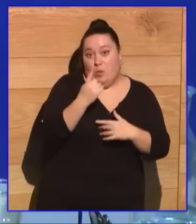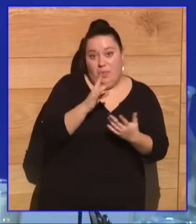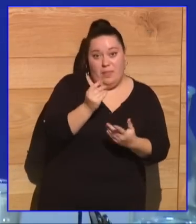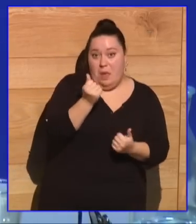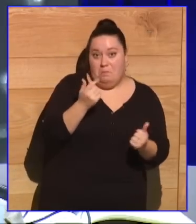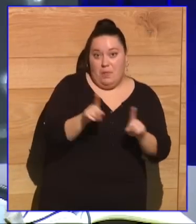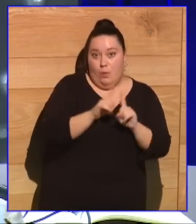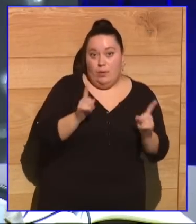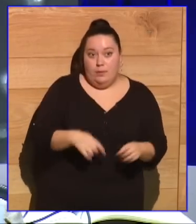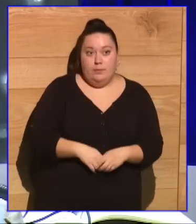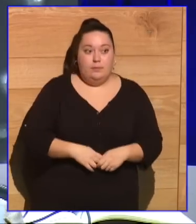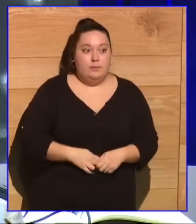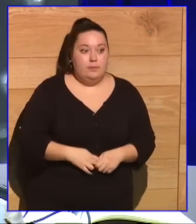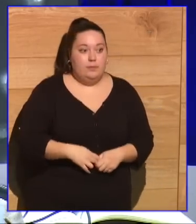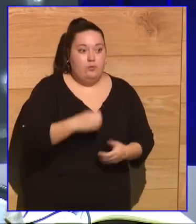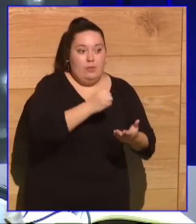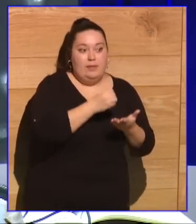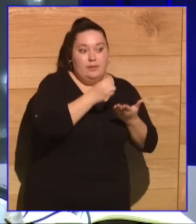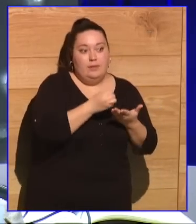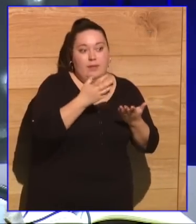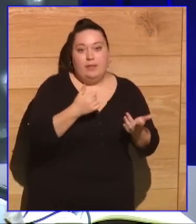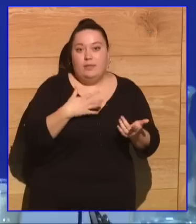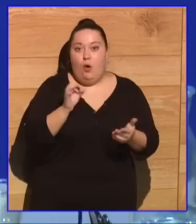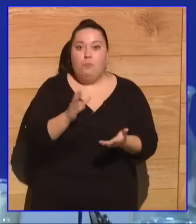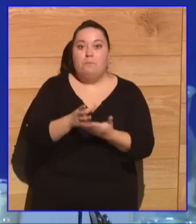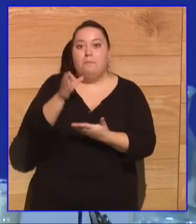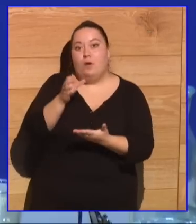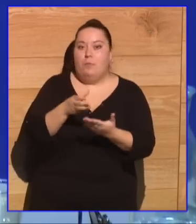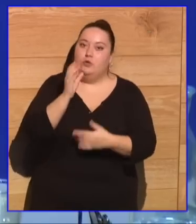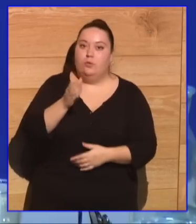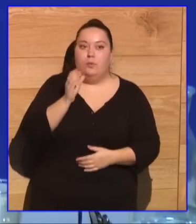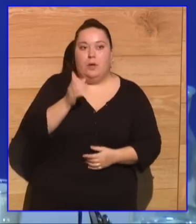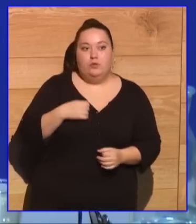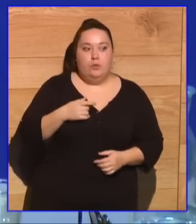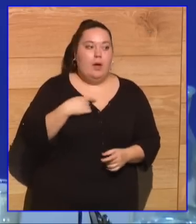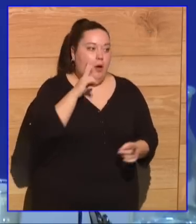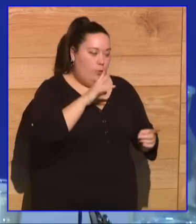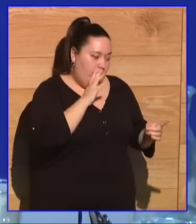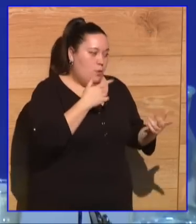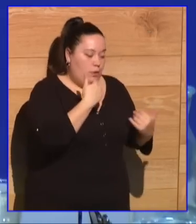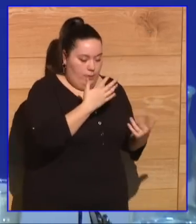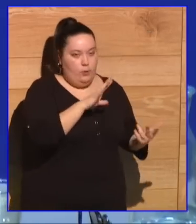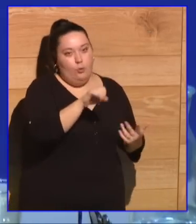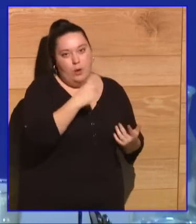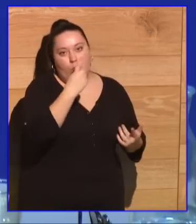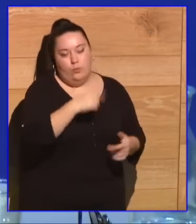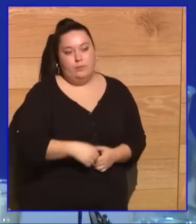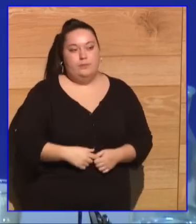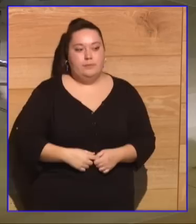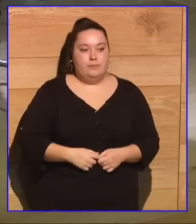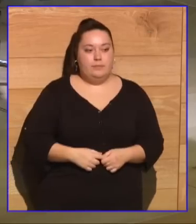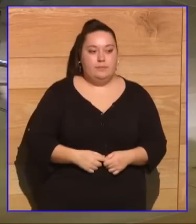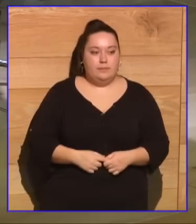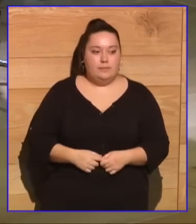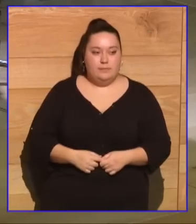Pero compra aunque sea un vaso de Wonder Woman. bueno, compra... sí, podríamos... Bueno, para este año te lo miro, ¿vale, Juan? Qué mal está el agua en